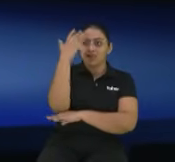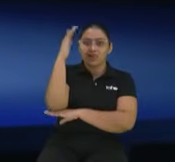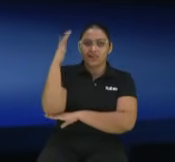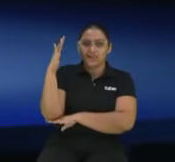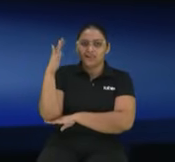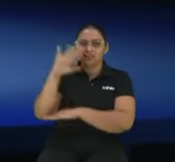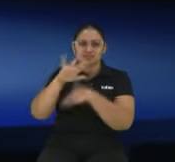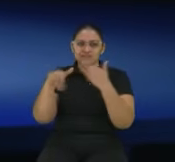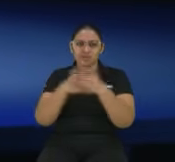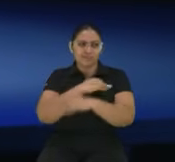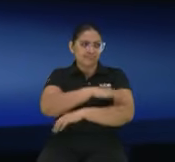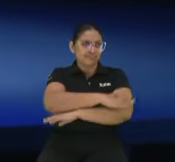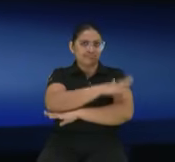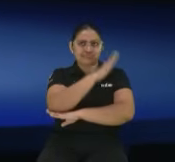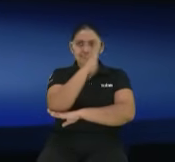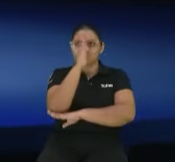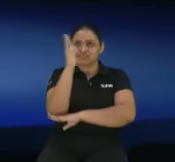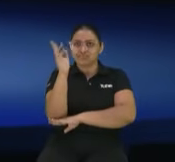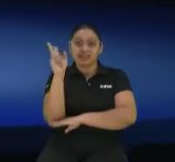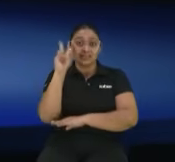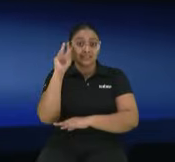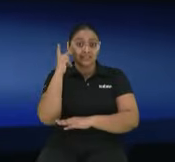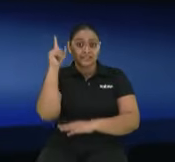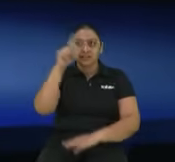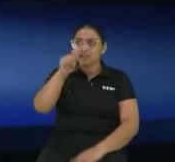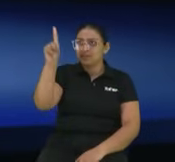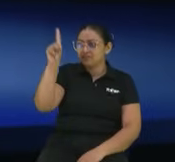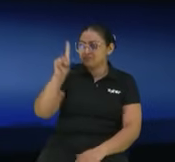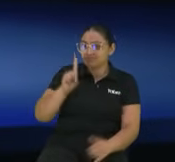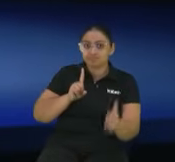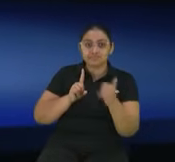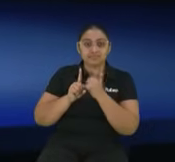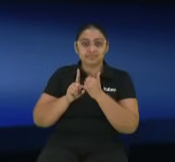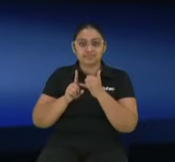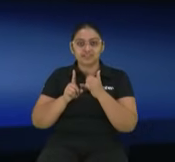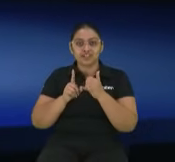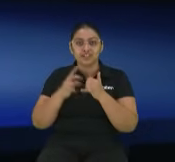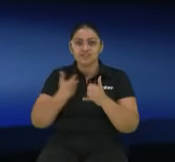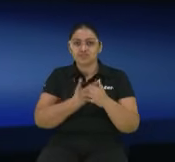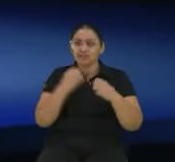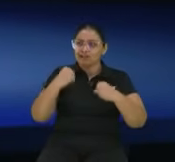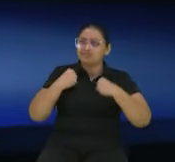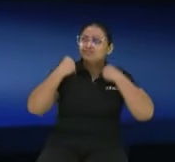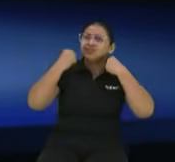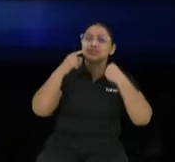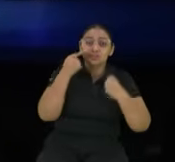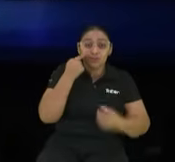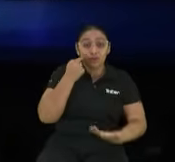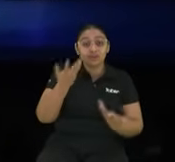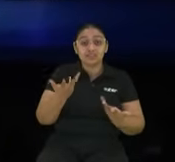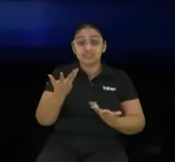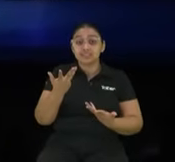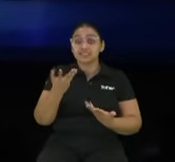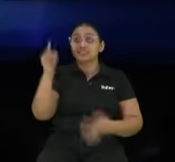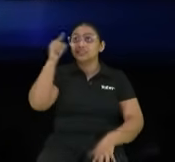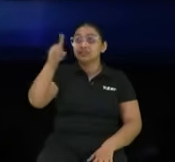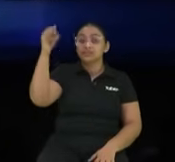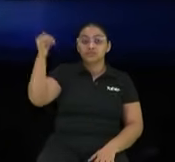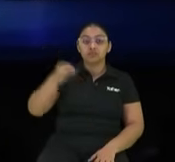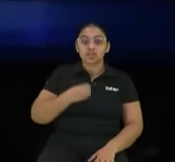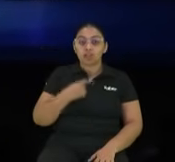es posible si Dios no está en este lugar es imposible De dónde viene nuestra fortaleza nuestra fortaleza viene de Uy qué buen